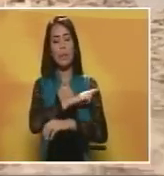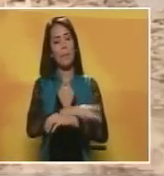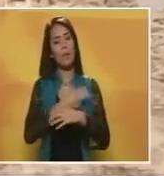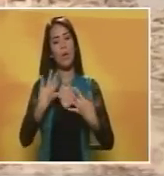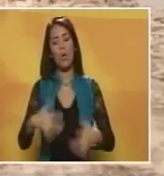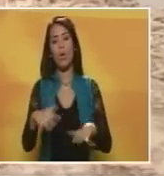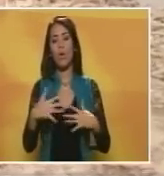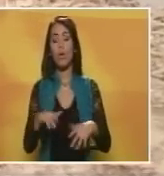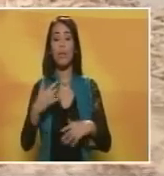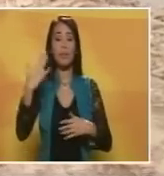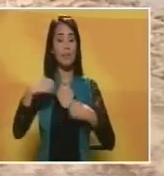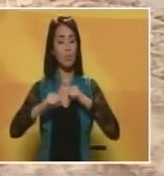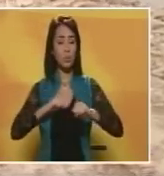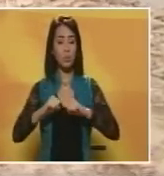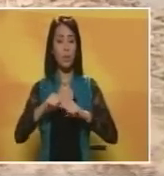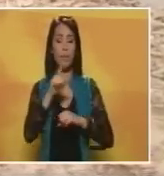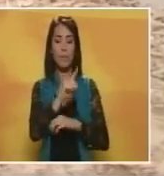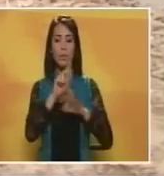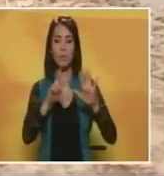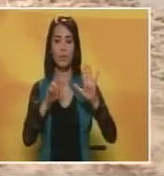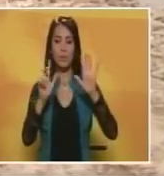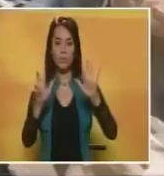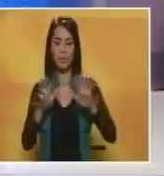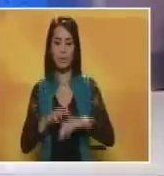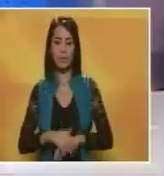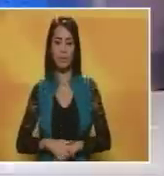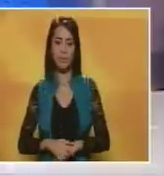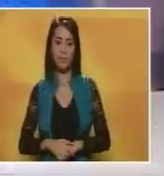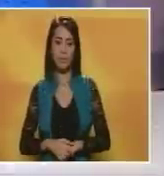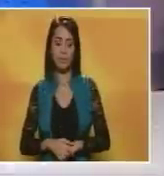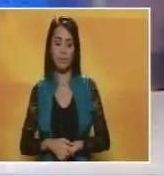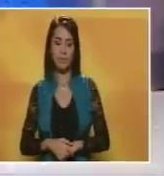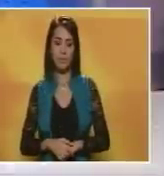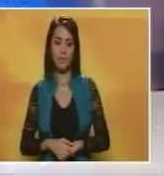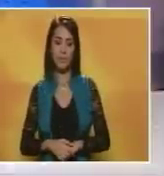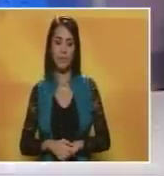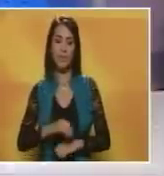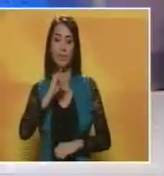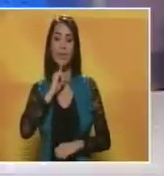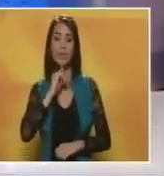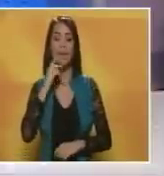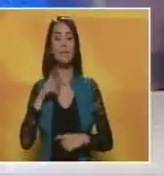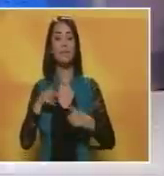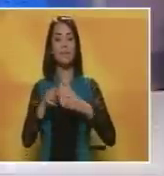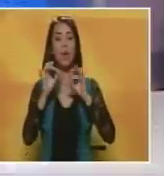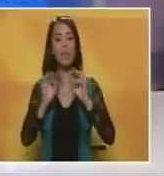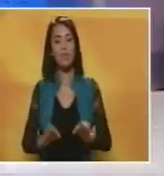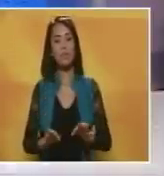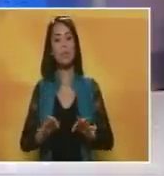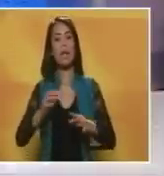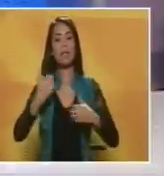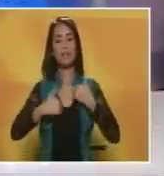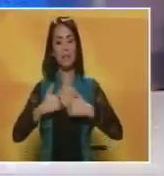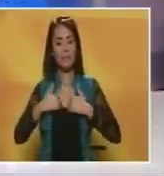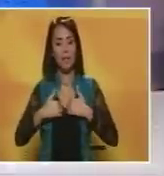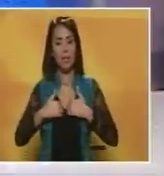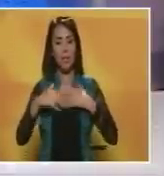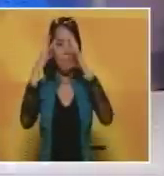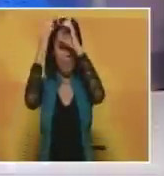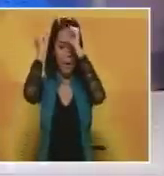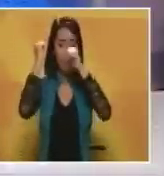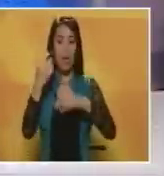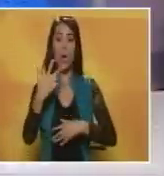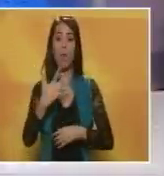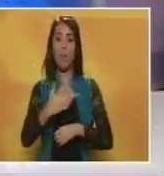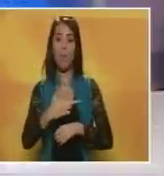país desde el terremoto de 1985 en israel fue inaugurada oficialmente este miércoles en la embajada de guatemala